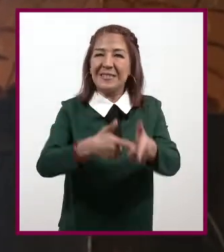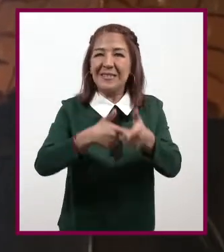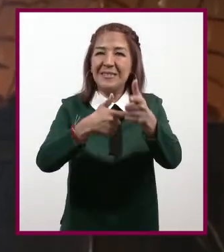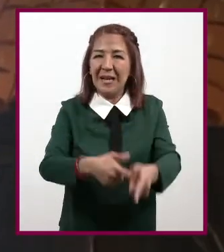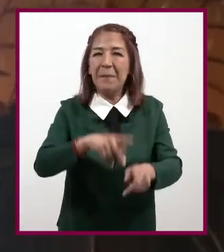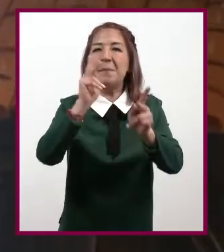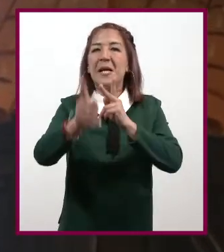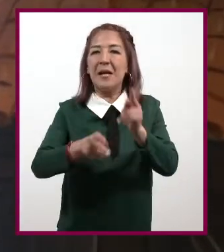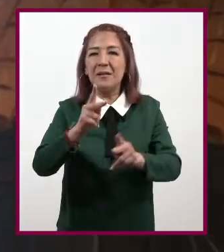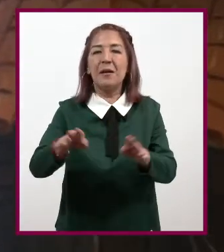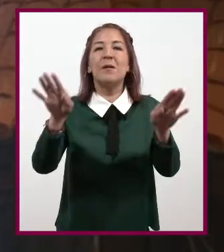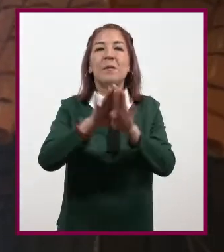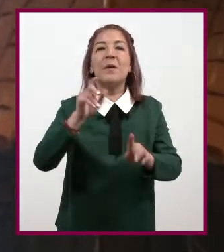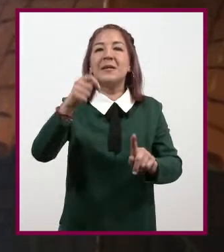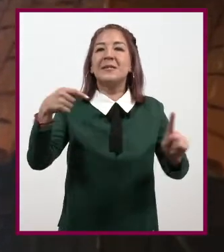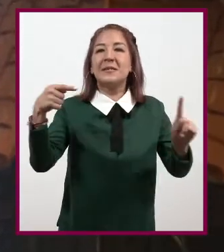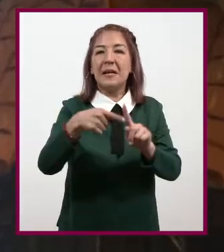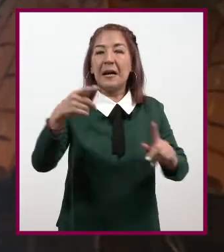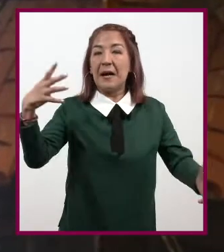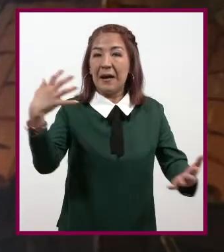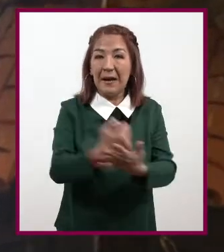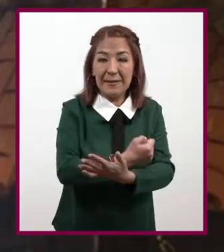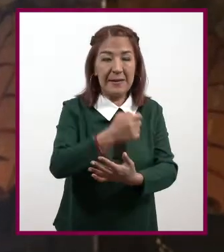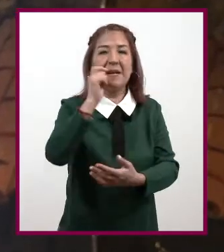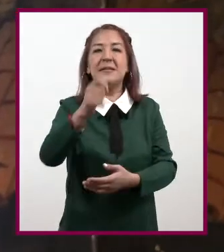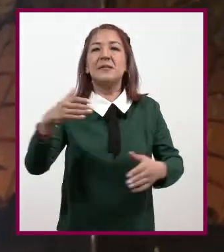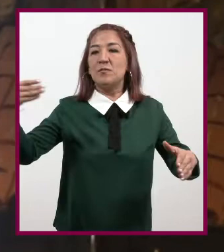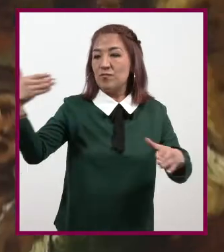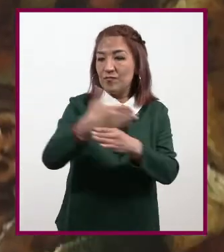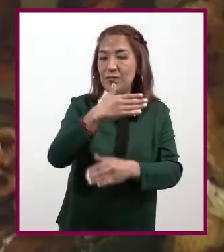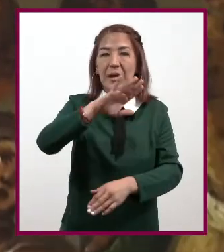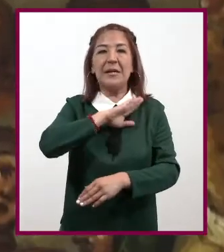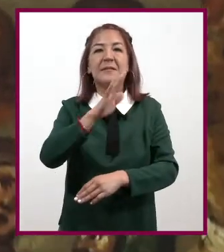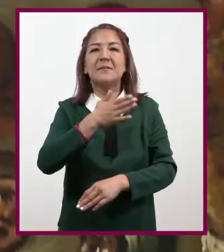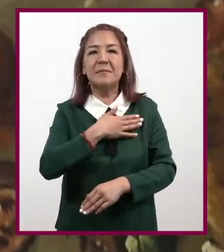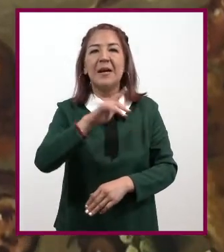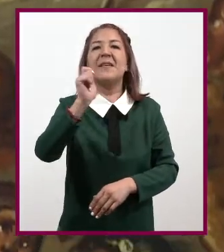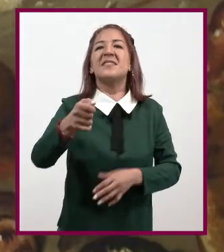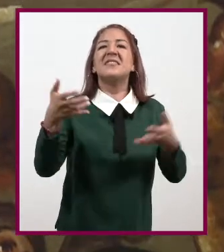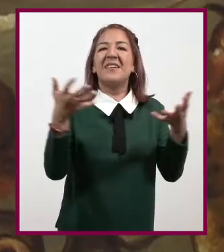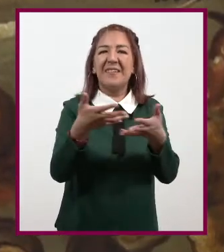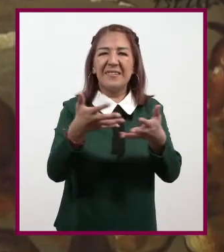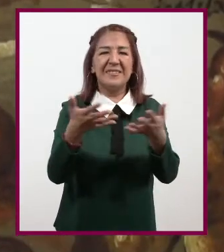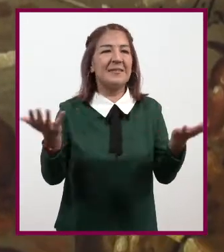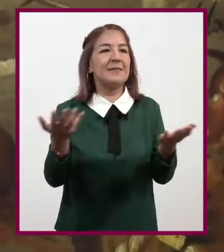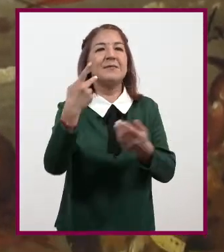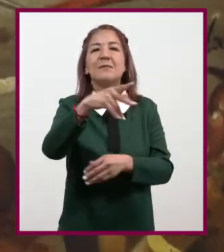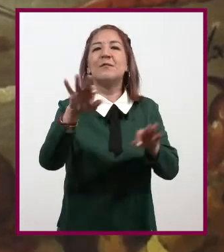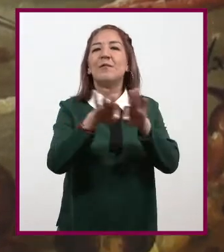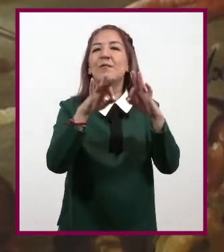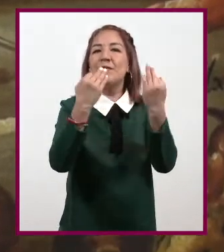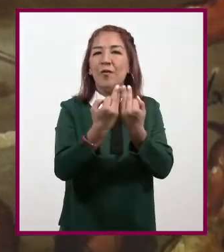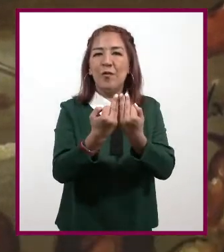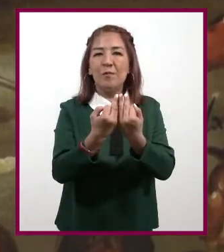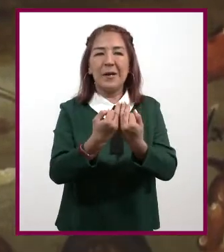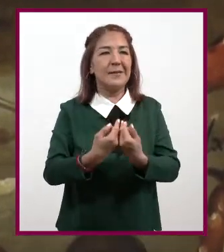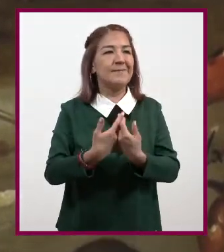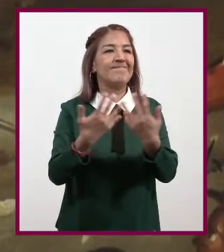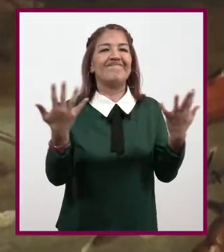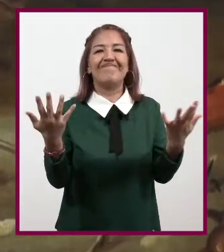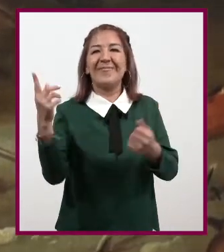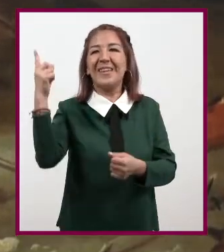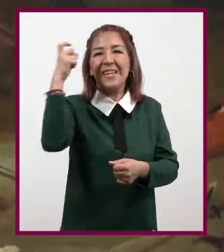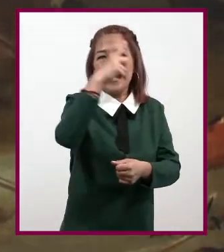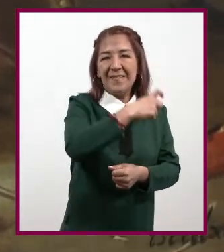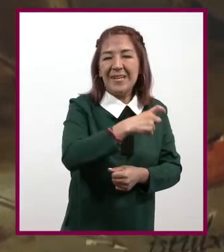Hablamos poco de la conquista, y cuando se habla de la conquista se hace en una forma polar,